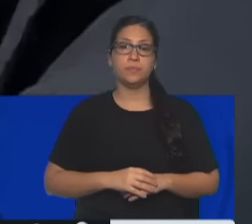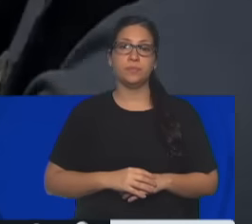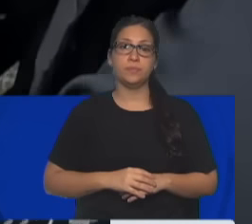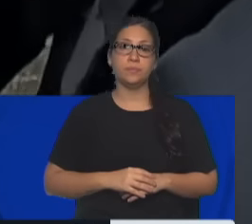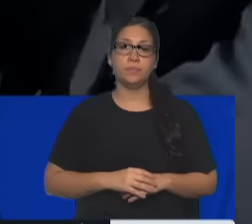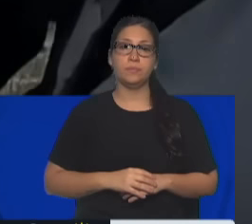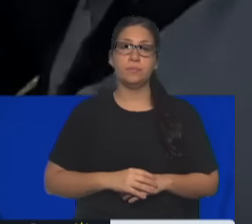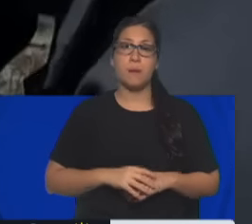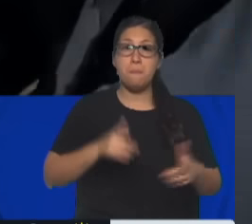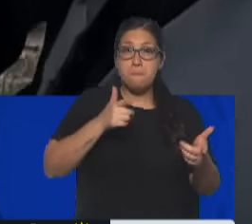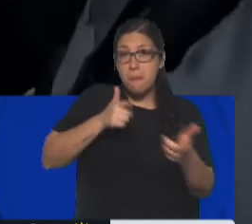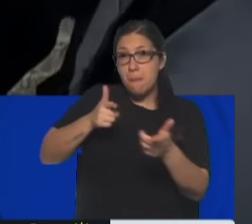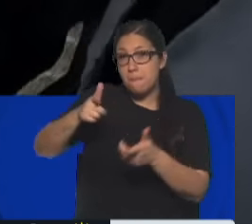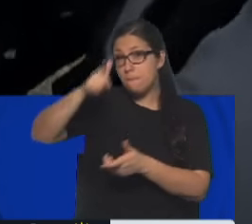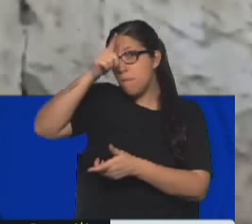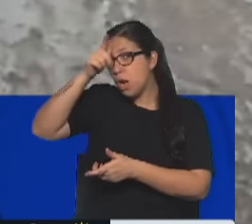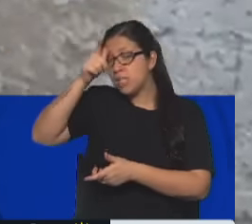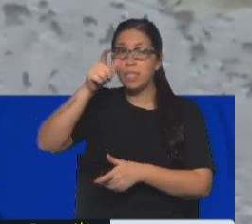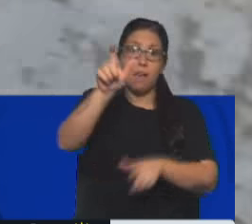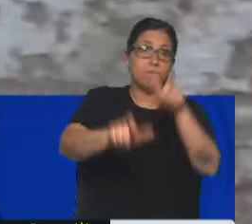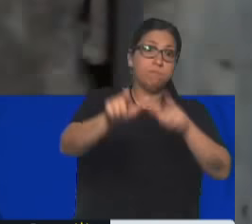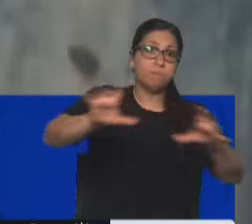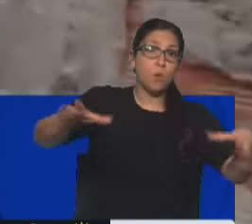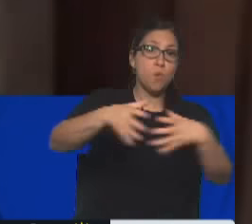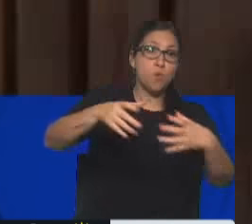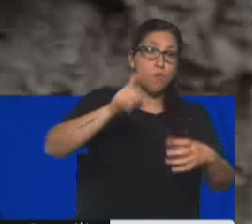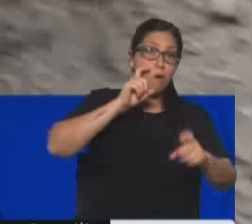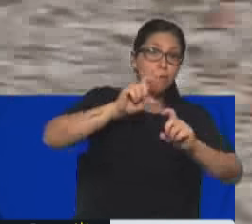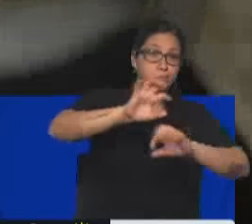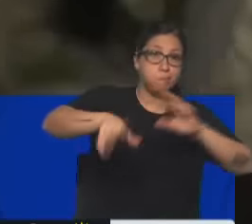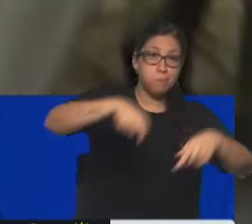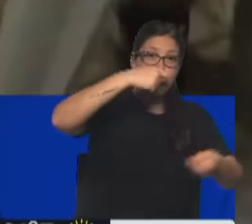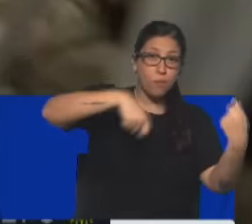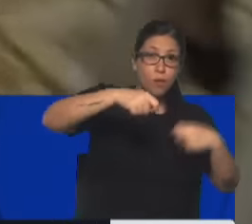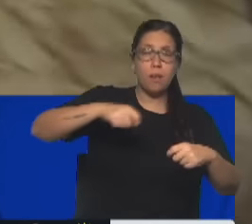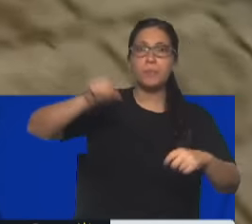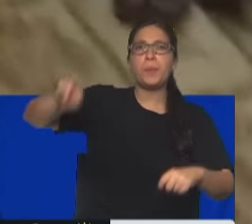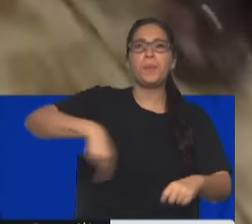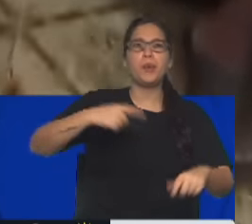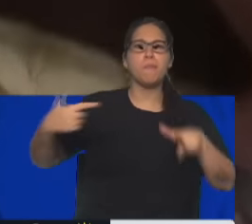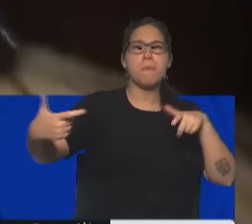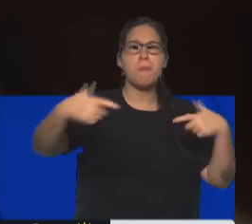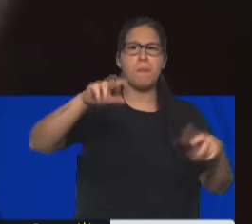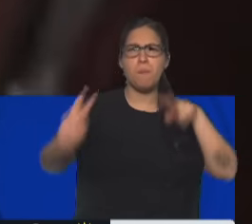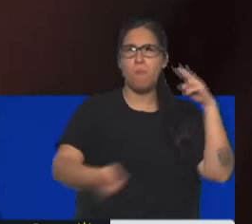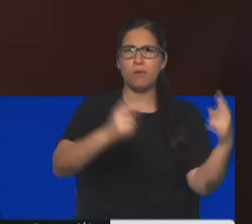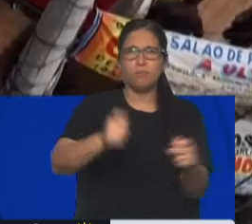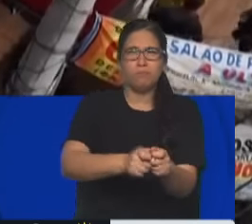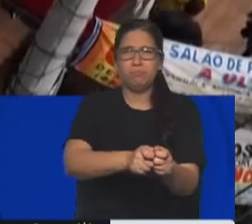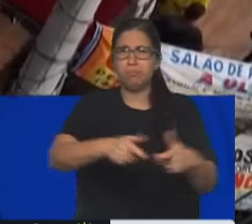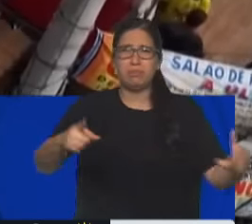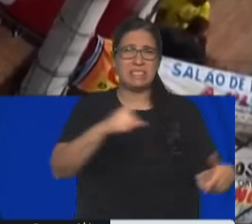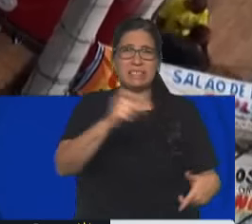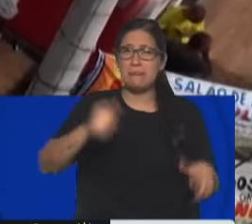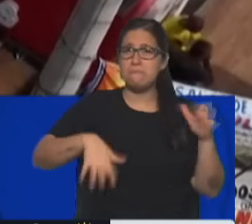Los enfrentamientos entre la policía e integrantes de bandas criminales dejaron más de un centenar de muertos y una imagen estremecedora.